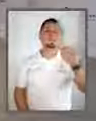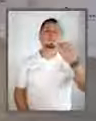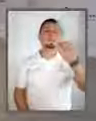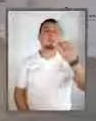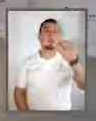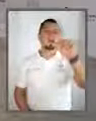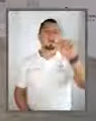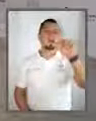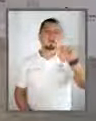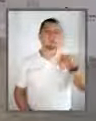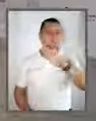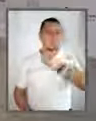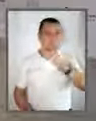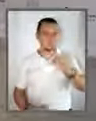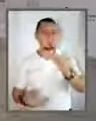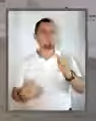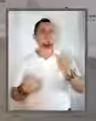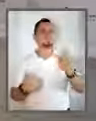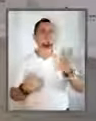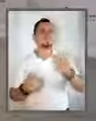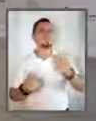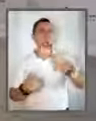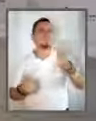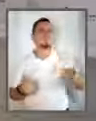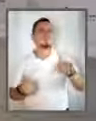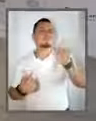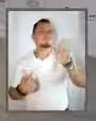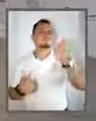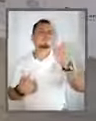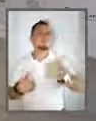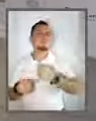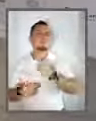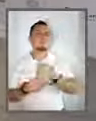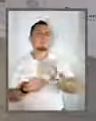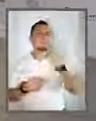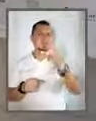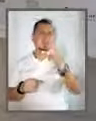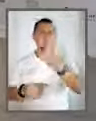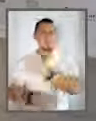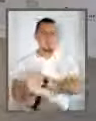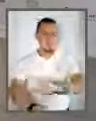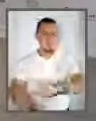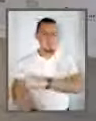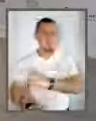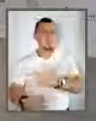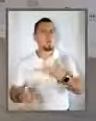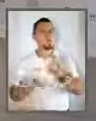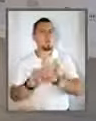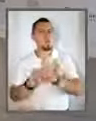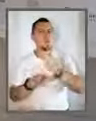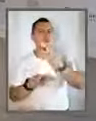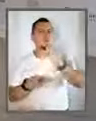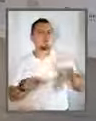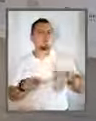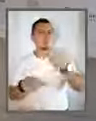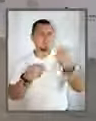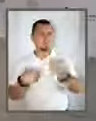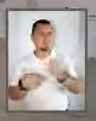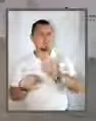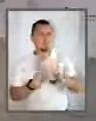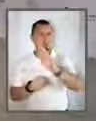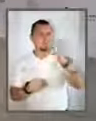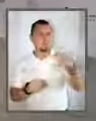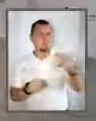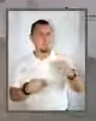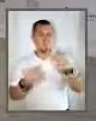Autlán de Navarro. ¿Podría decirnos cuándo falleció el hombre de 76 años, vecino del Grullo, y cuál fue su situación? También podría comentarnos cuál es el